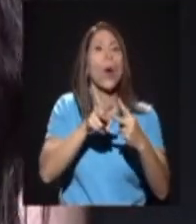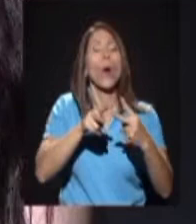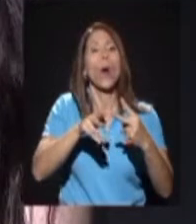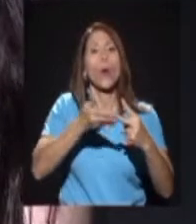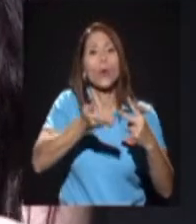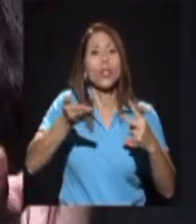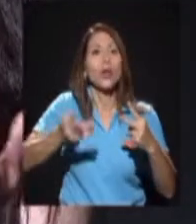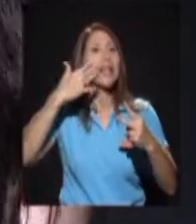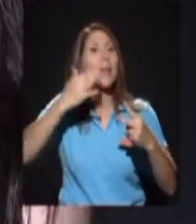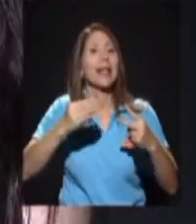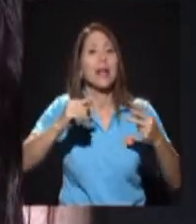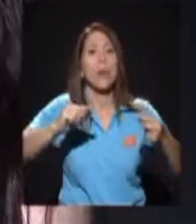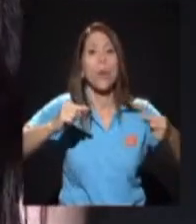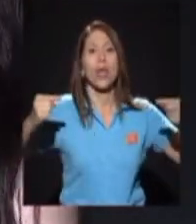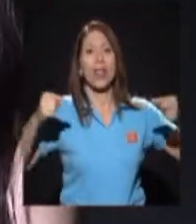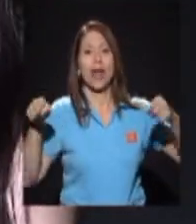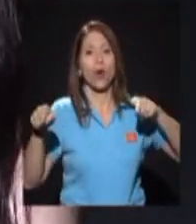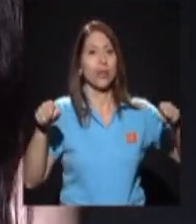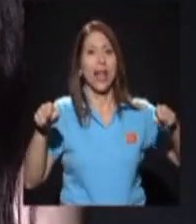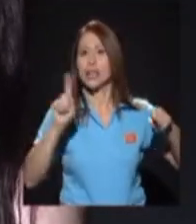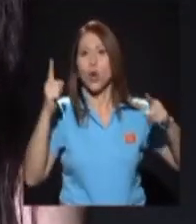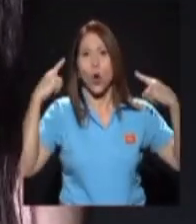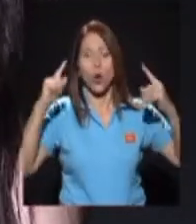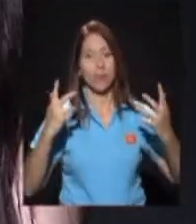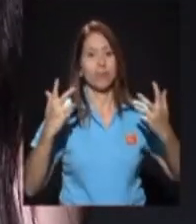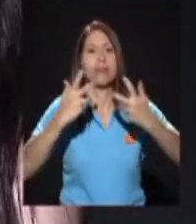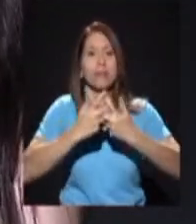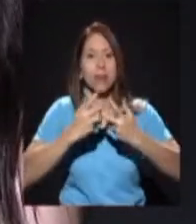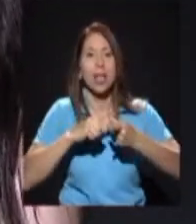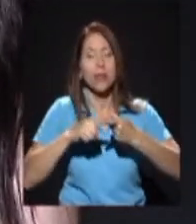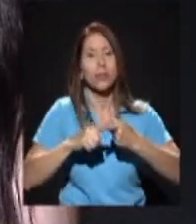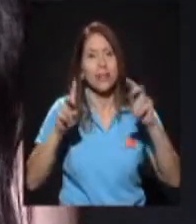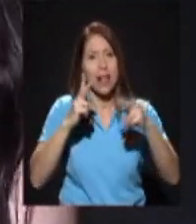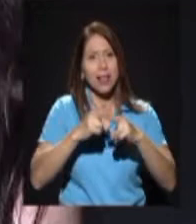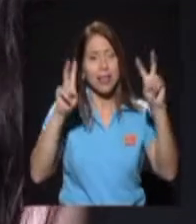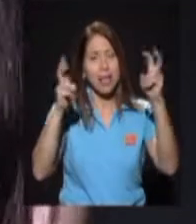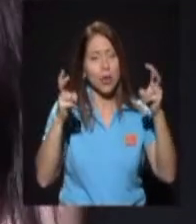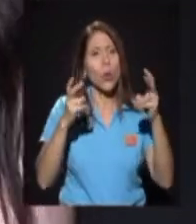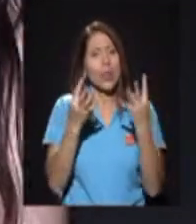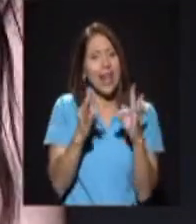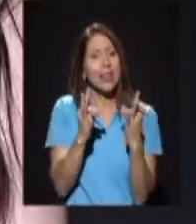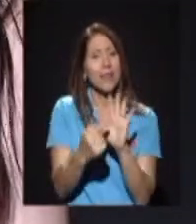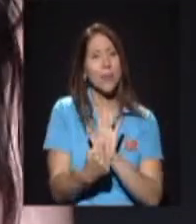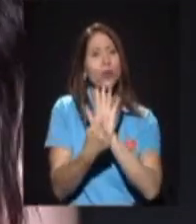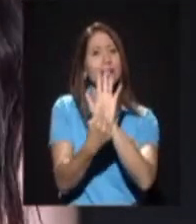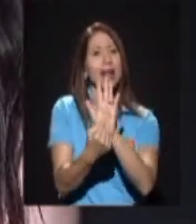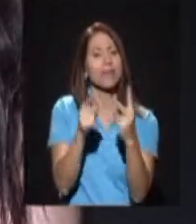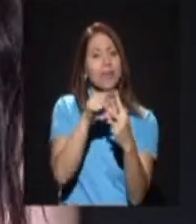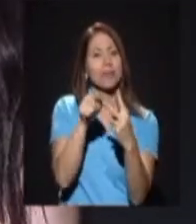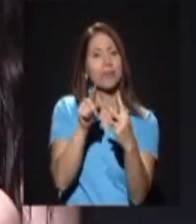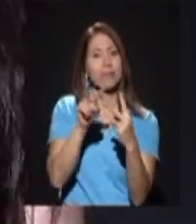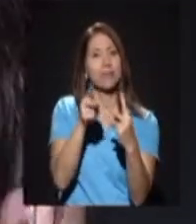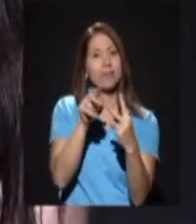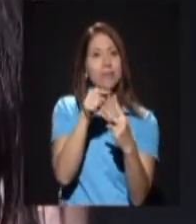que no logran conciliar un discurso entre sí. Entonces el título un poco intentaba mostrar esas dos caras, ¿verdad? Por un lado los que